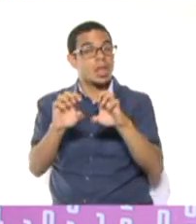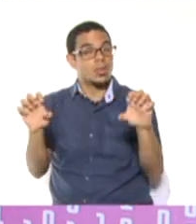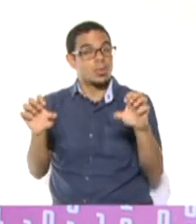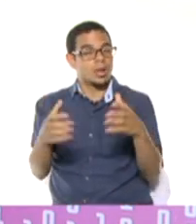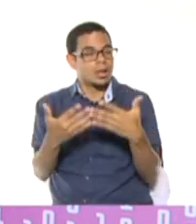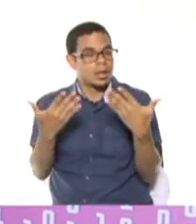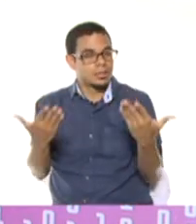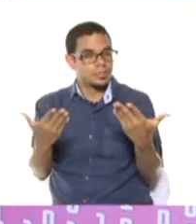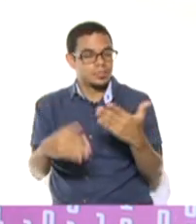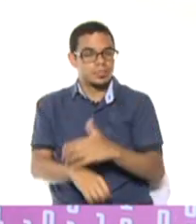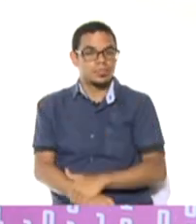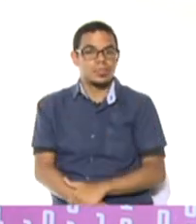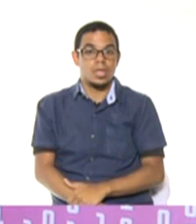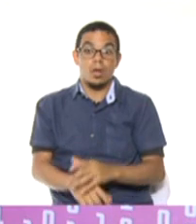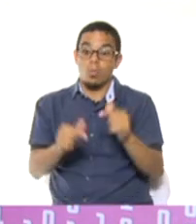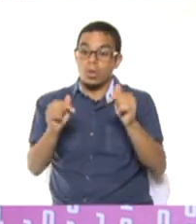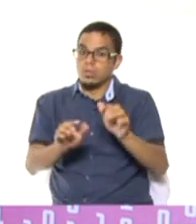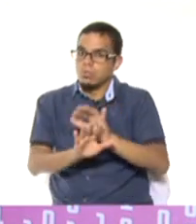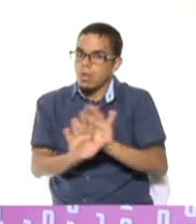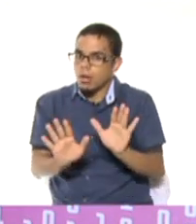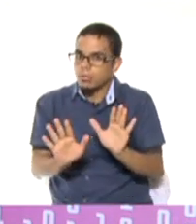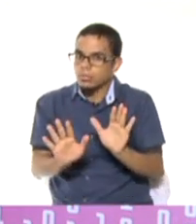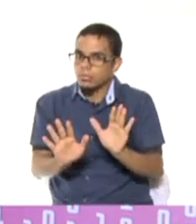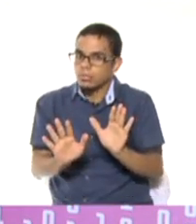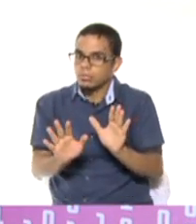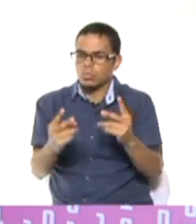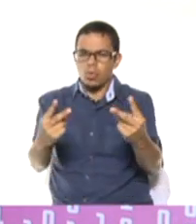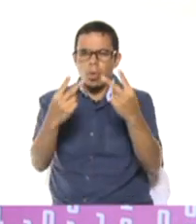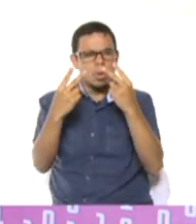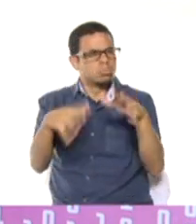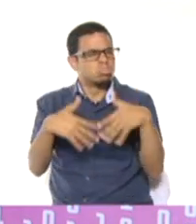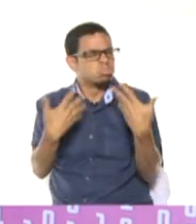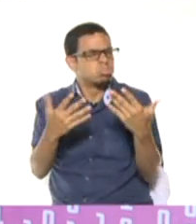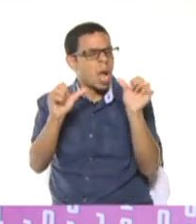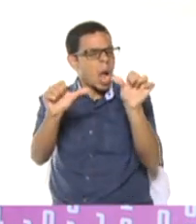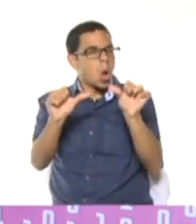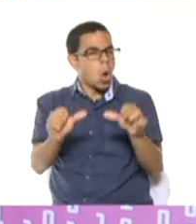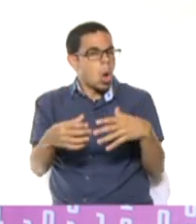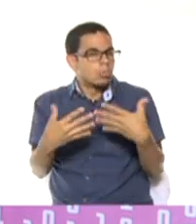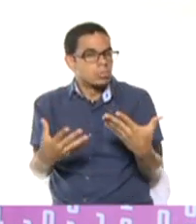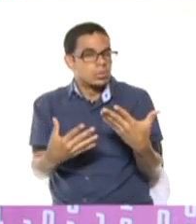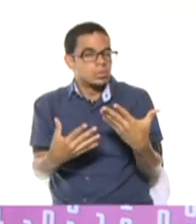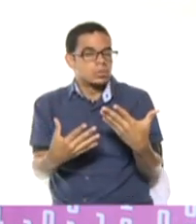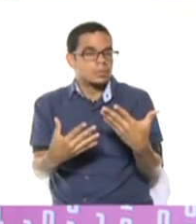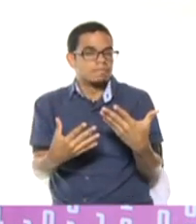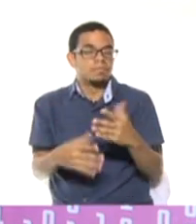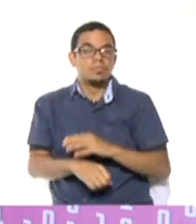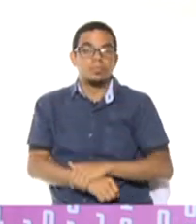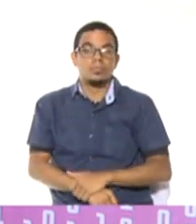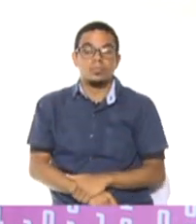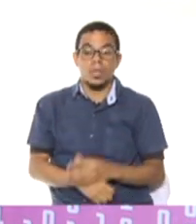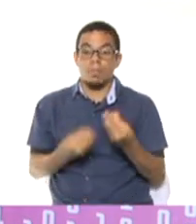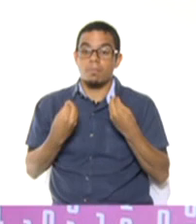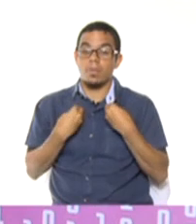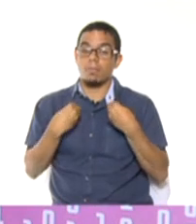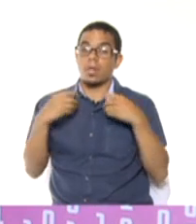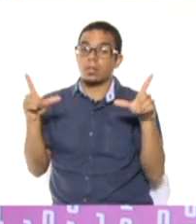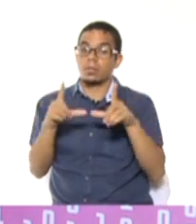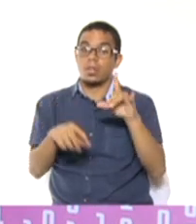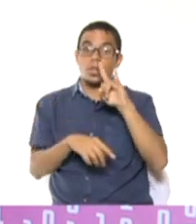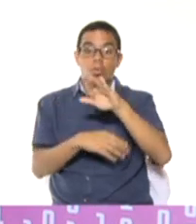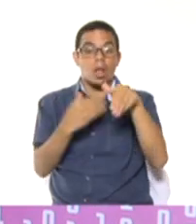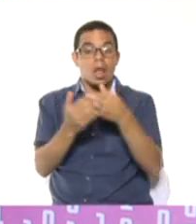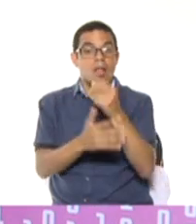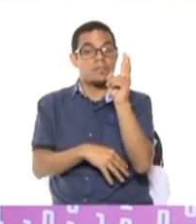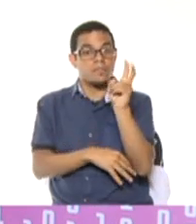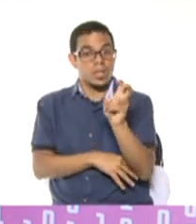Cada Familia Una Escuela, pero por el día de hoy. La cita es a que nos sintonicen a través de la pantalla de Vive TV, de lunes